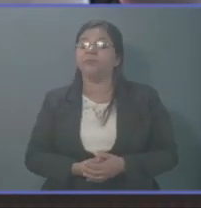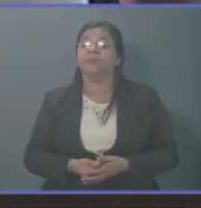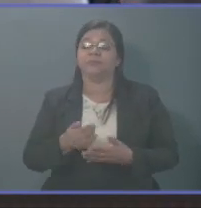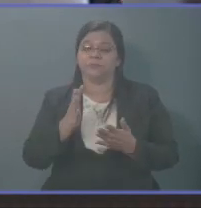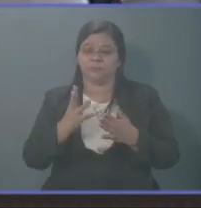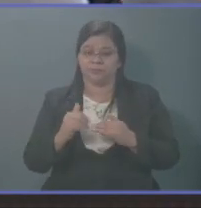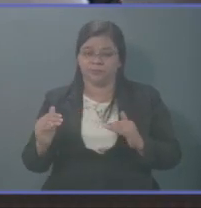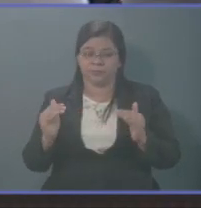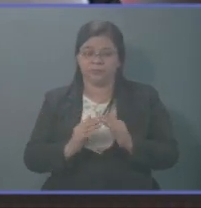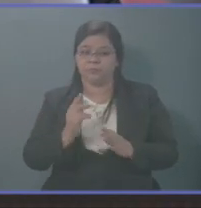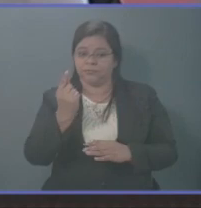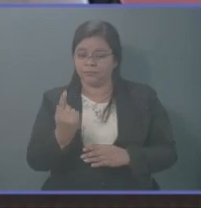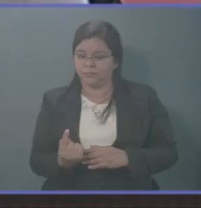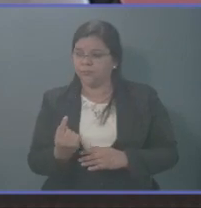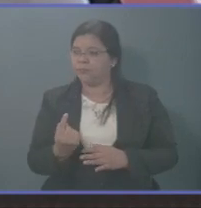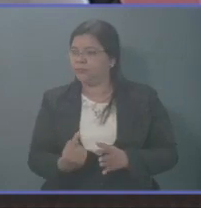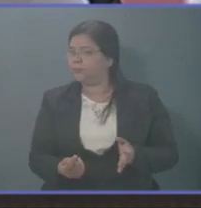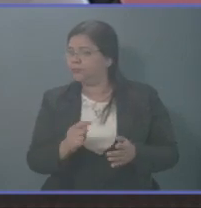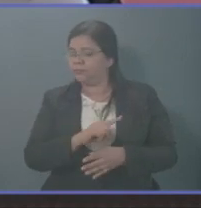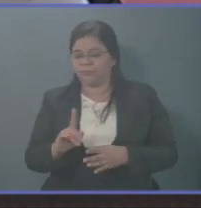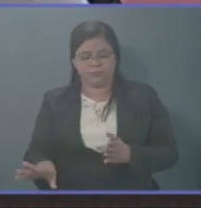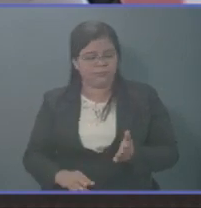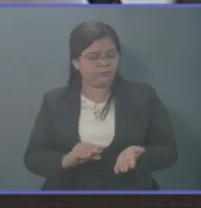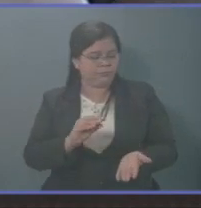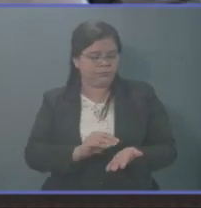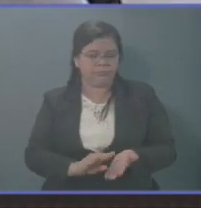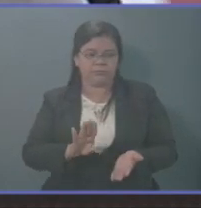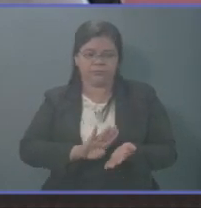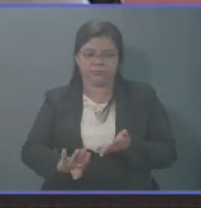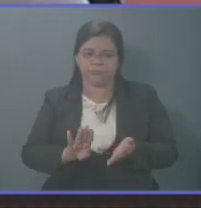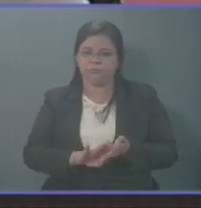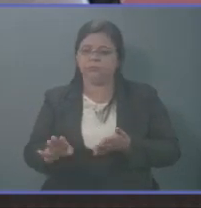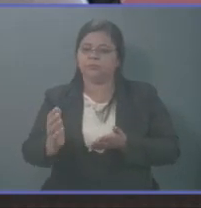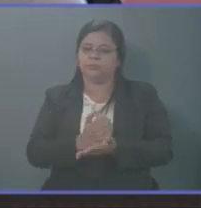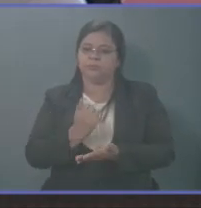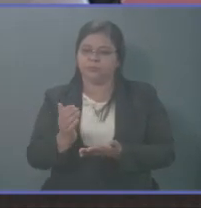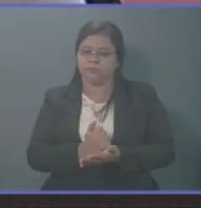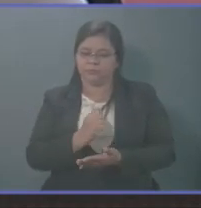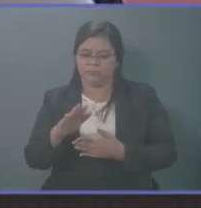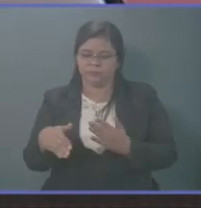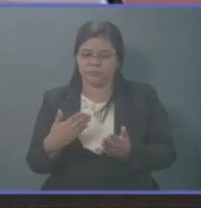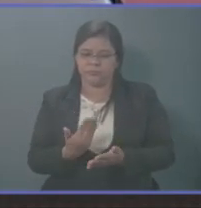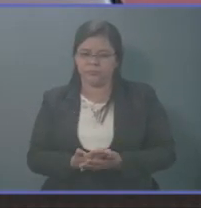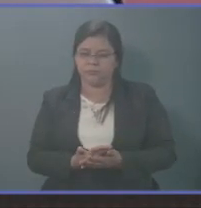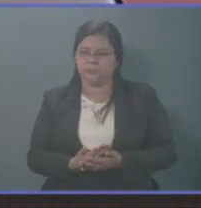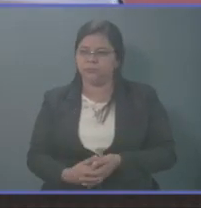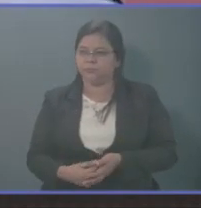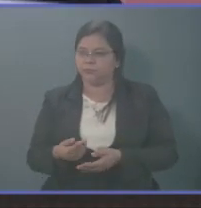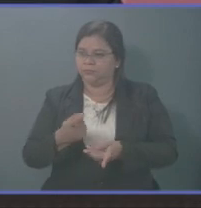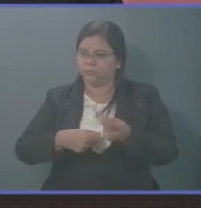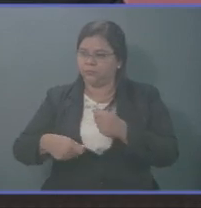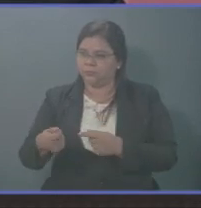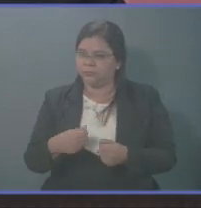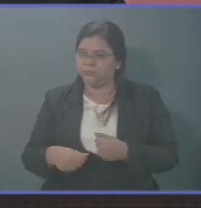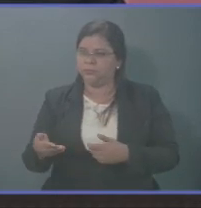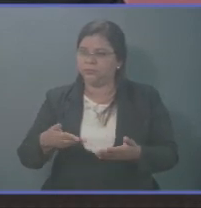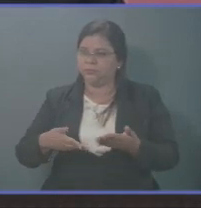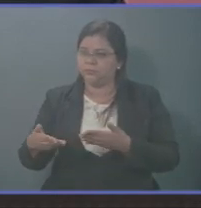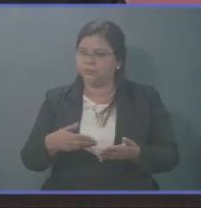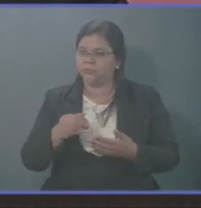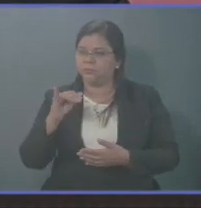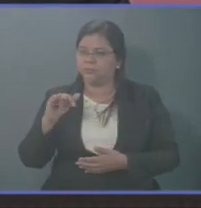personas naturales no inscritas como contribuyentes del impuesto a la transferencia de bienes muebles y a la prestación de